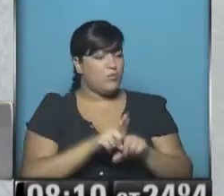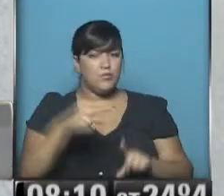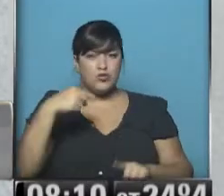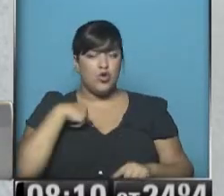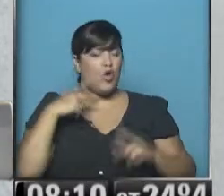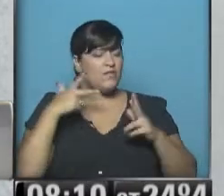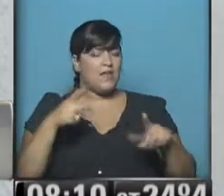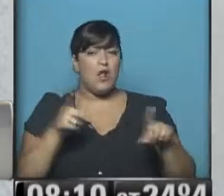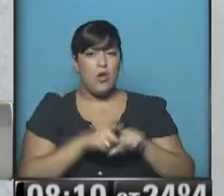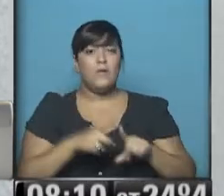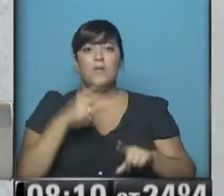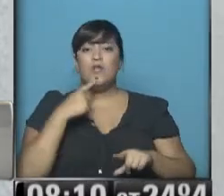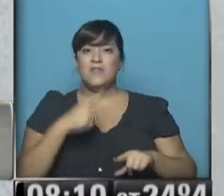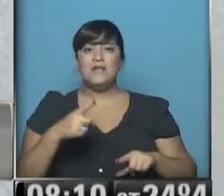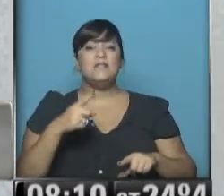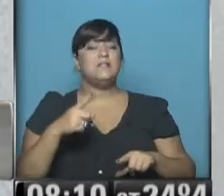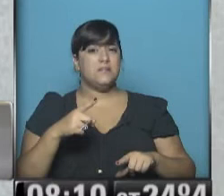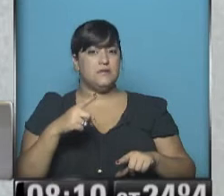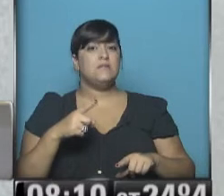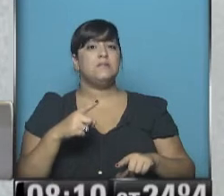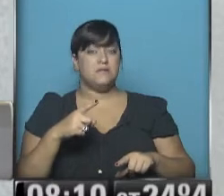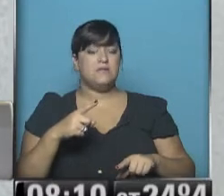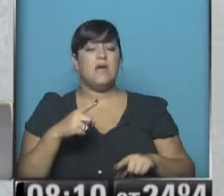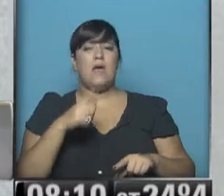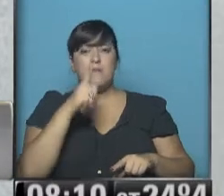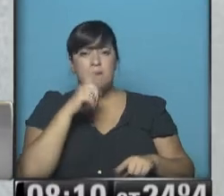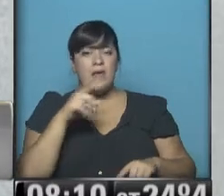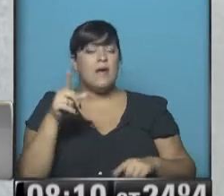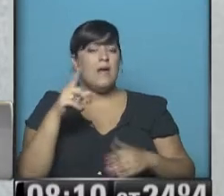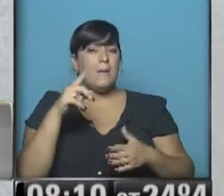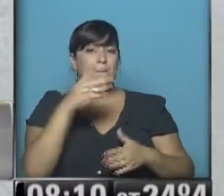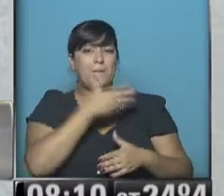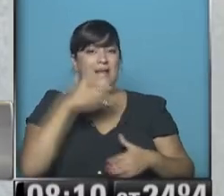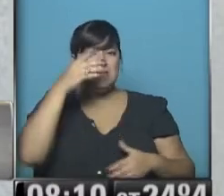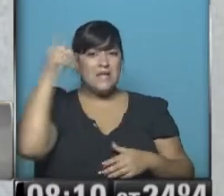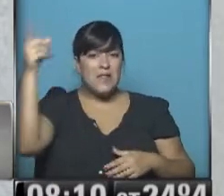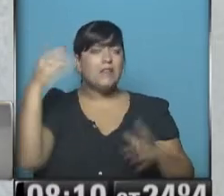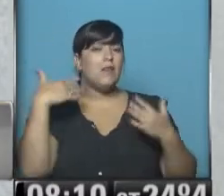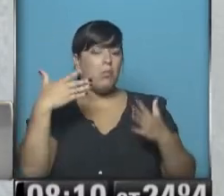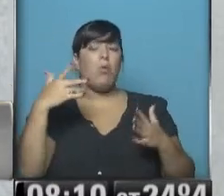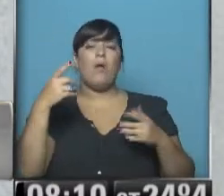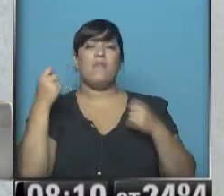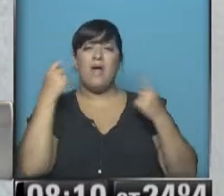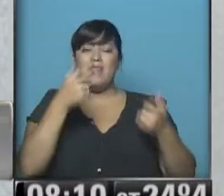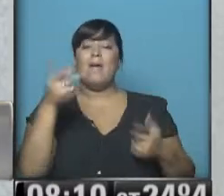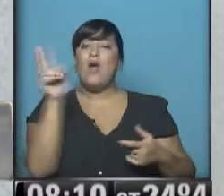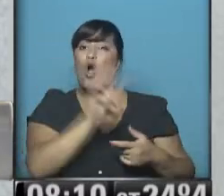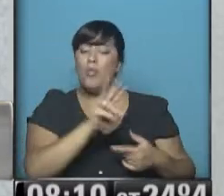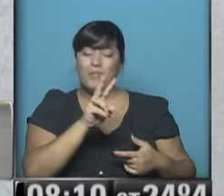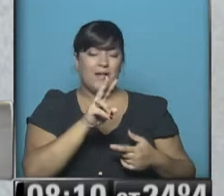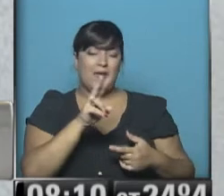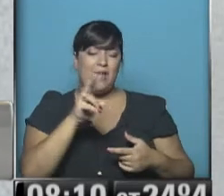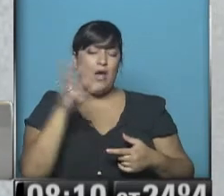sentido de que se remitirá no solamente las cartas de la presidenta sino también toda la información para que puedan opinar con fundamento y la verdad es que la